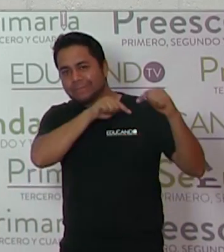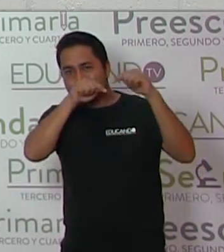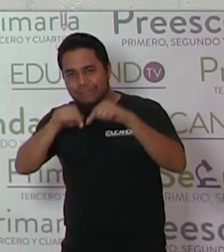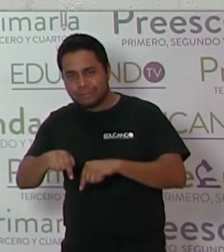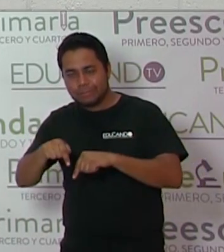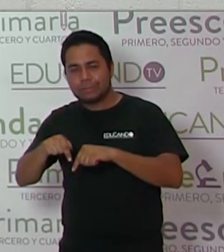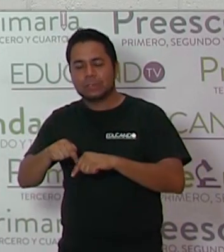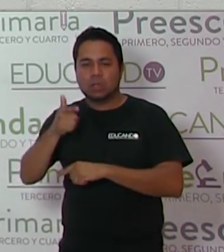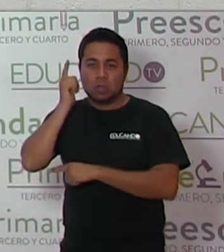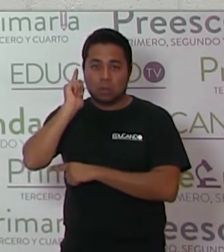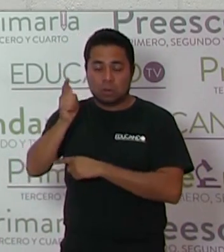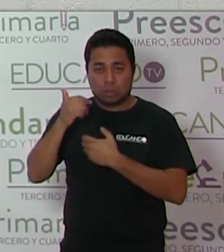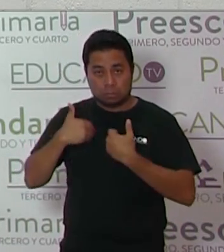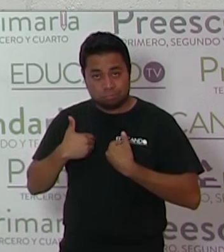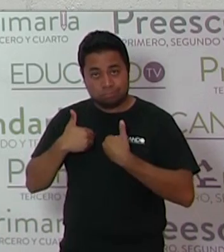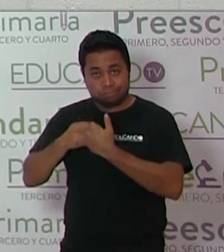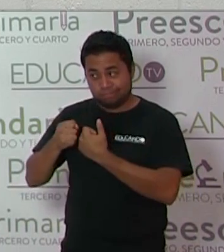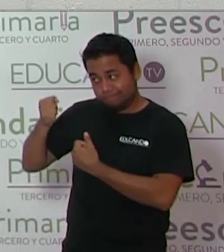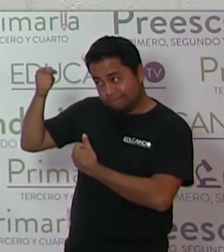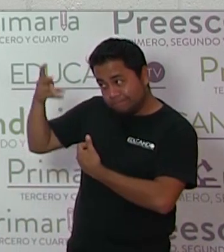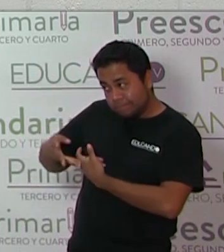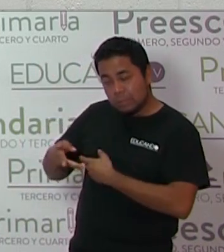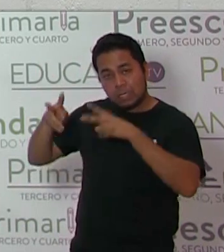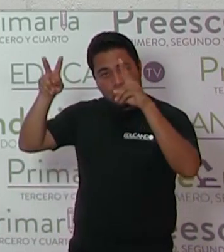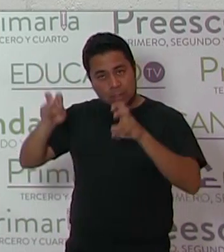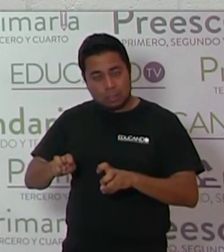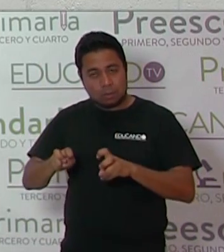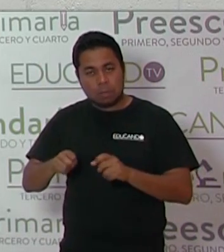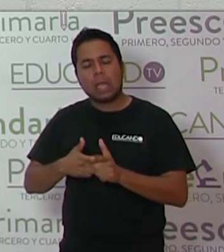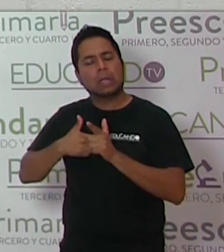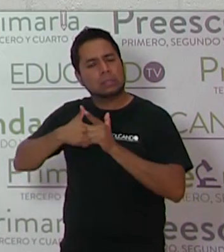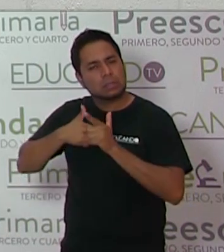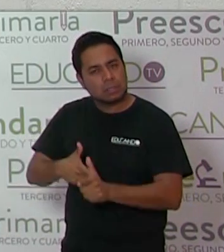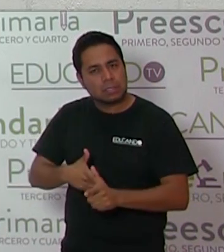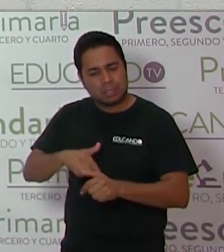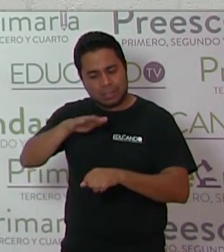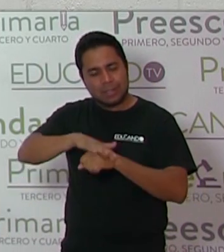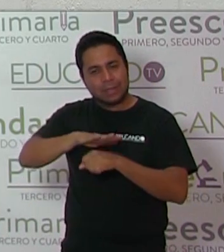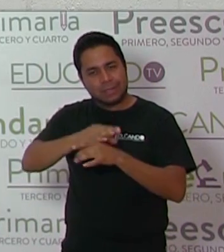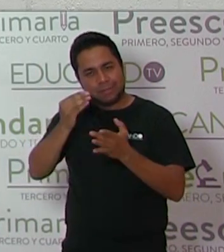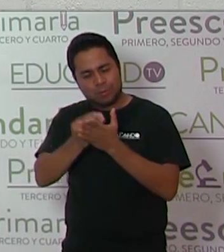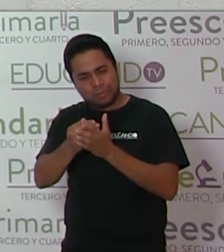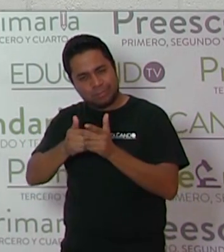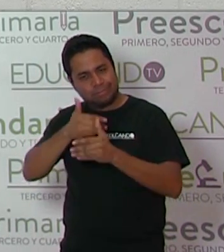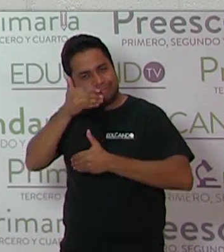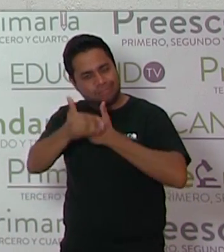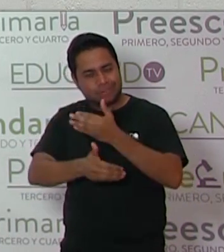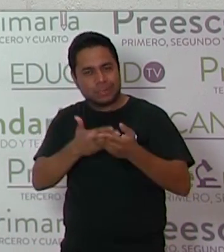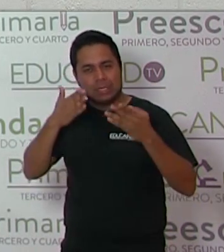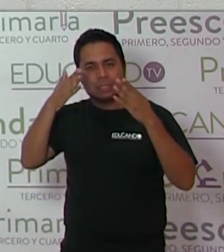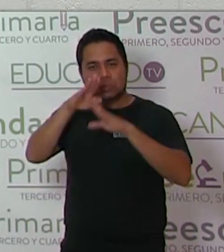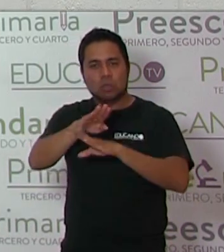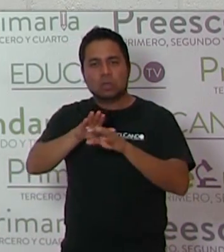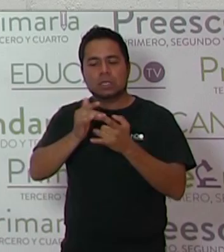estar con ustedes, espero que hayan comprendido muy bien el tema. Vamos a continuar con otras sesiones